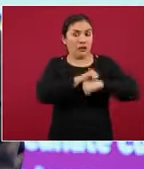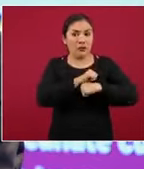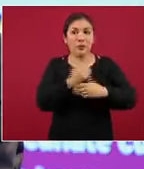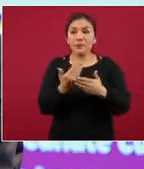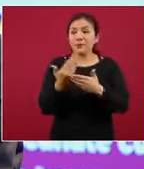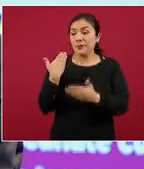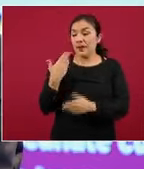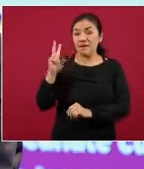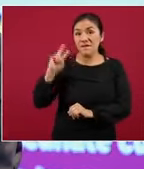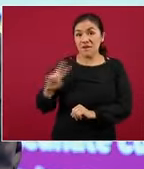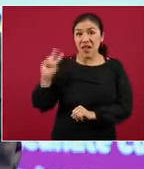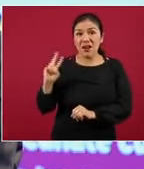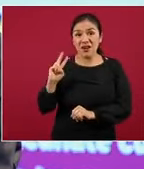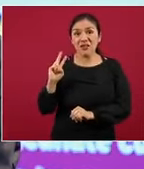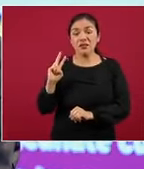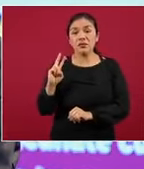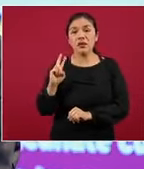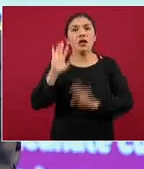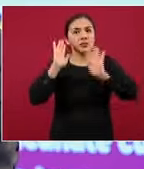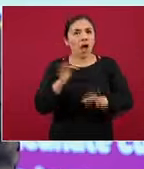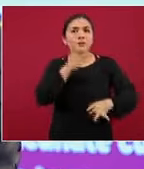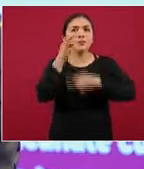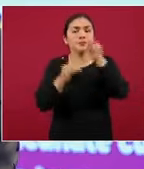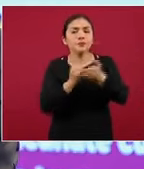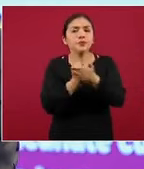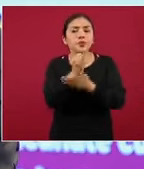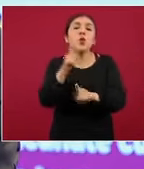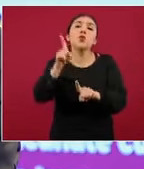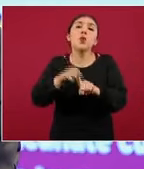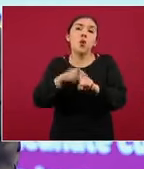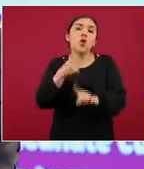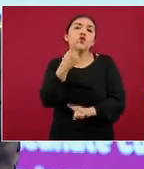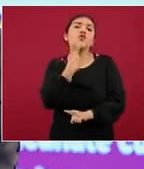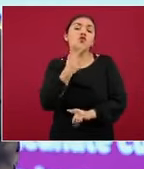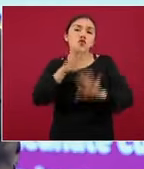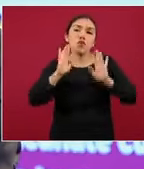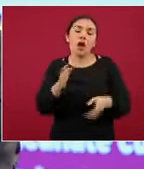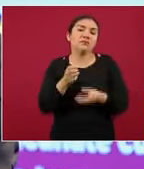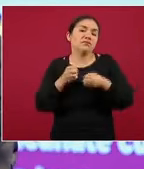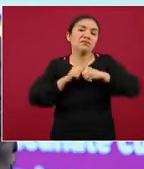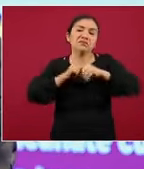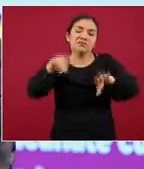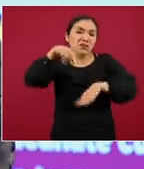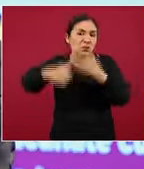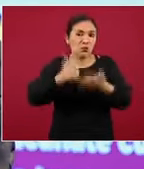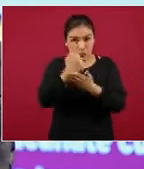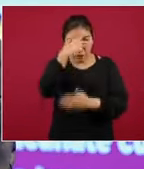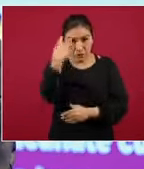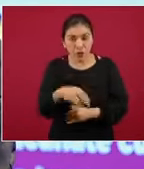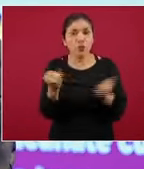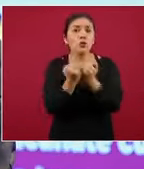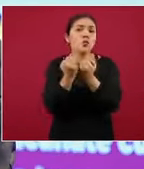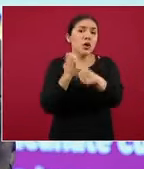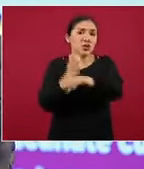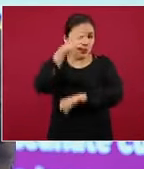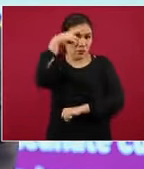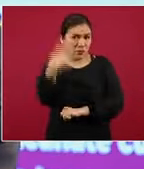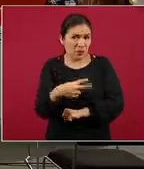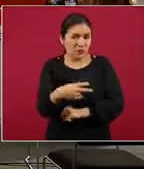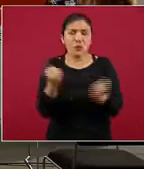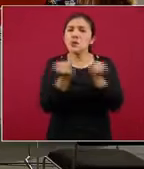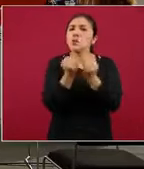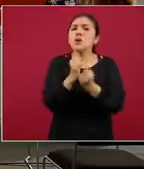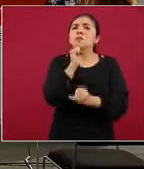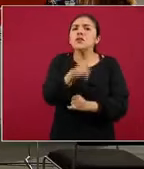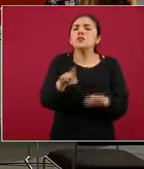viernes próximo pasado, anunciamos el color rojo en la Ciudad de México y en el Estado de México, igual que lo